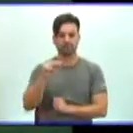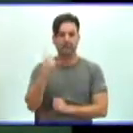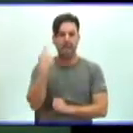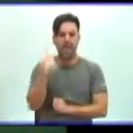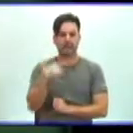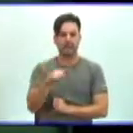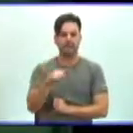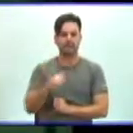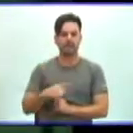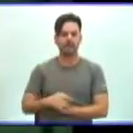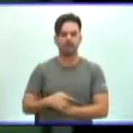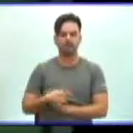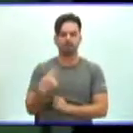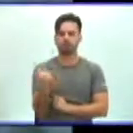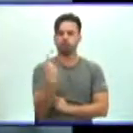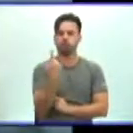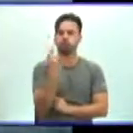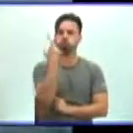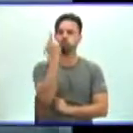también trae los tornados,